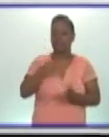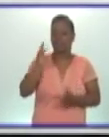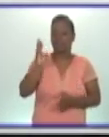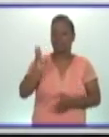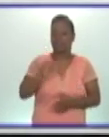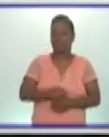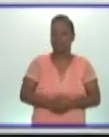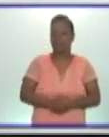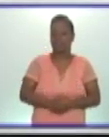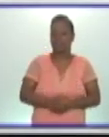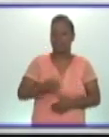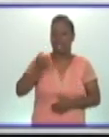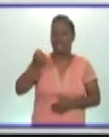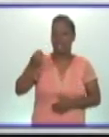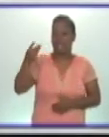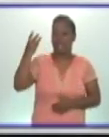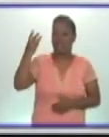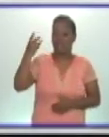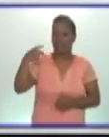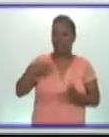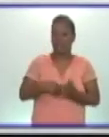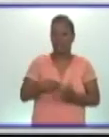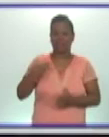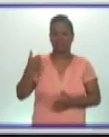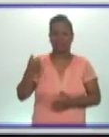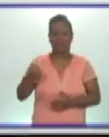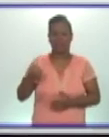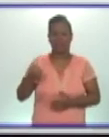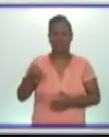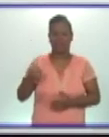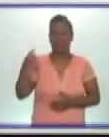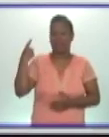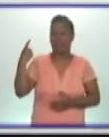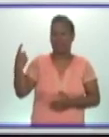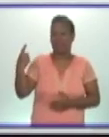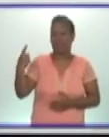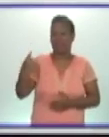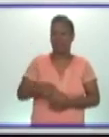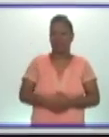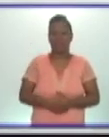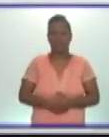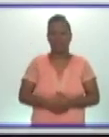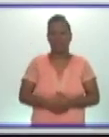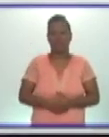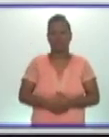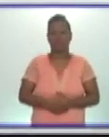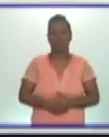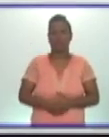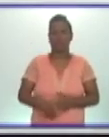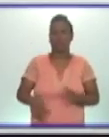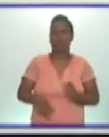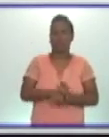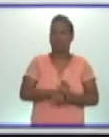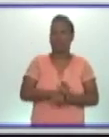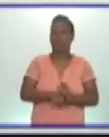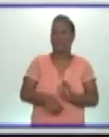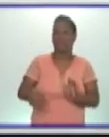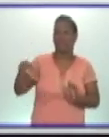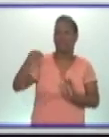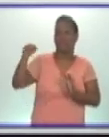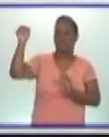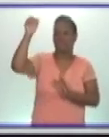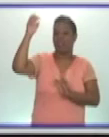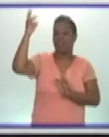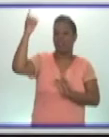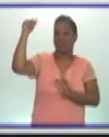al cubo entre a. Esta, como no se le ve exponente, indica que es 1. Vamos a aplicar leyes de los exponentes. Escribimos la letra